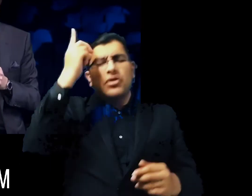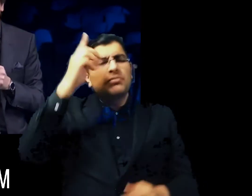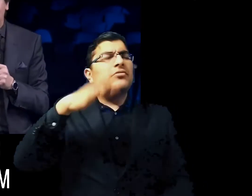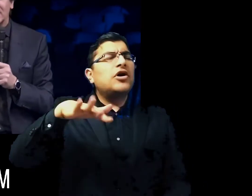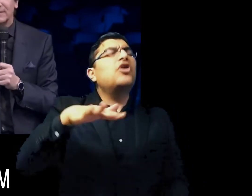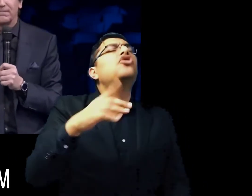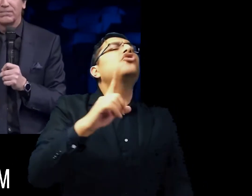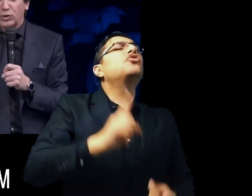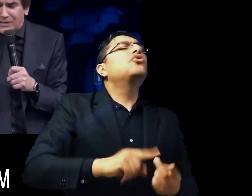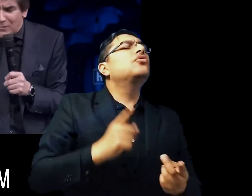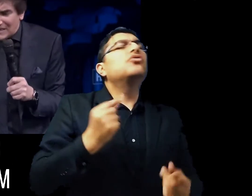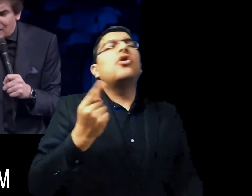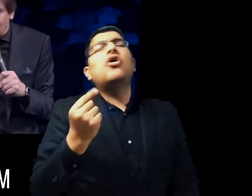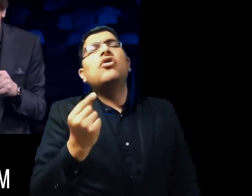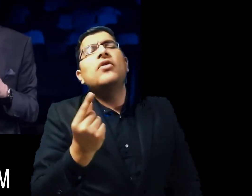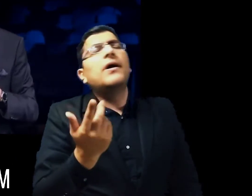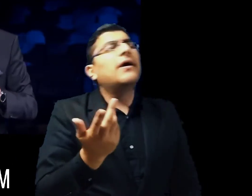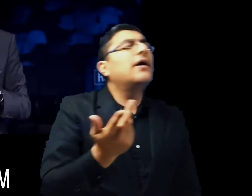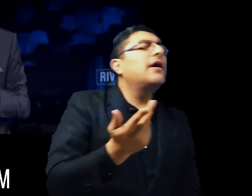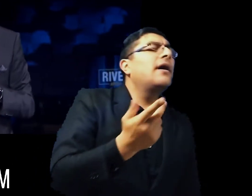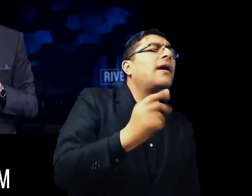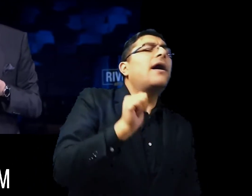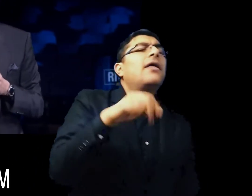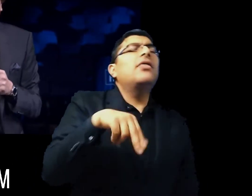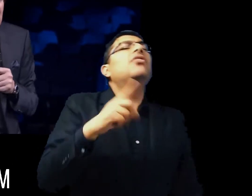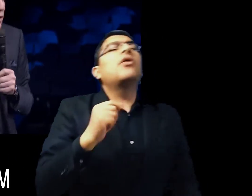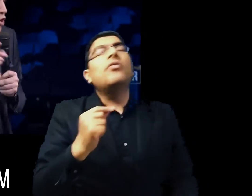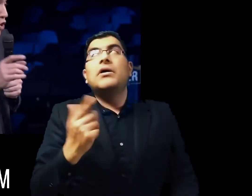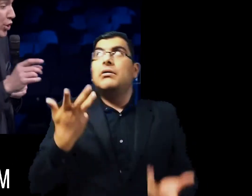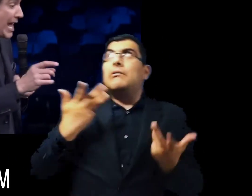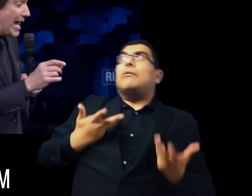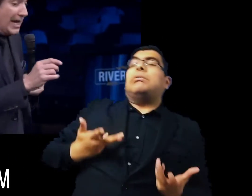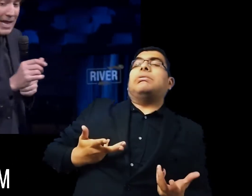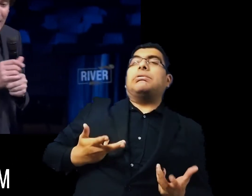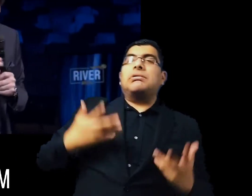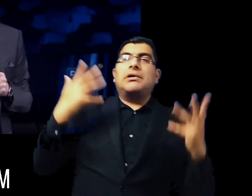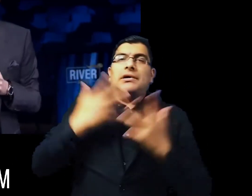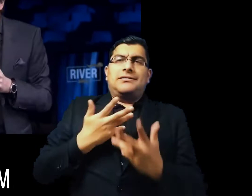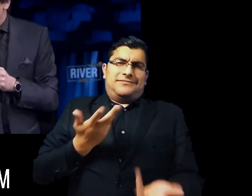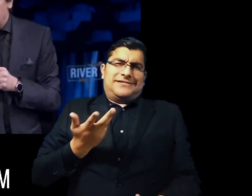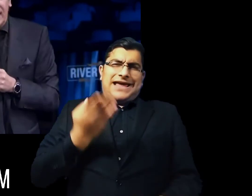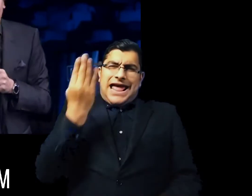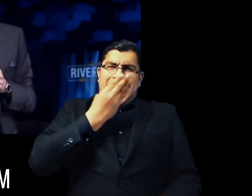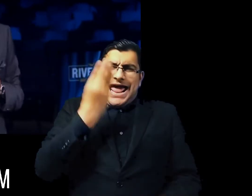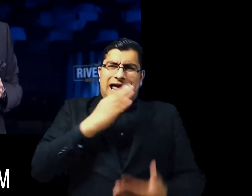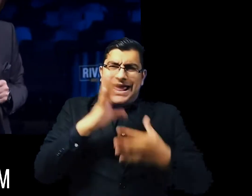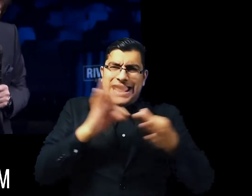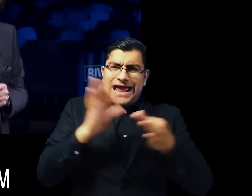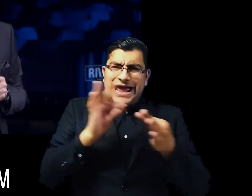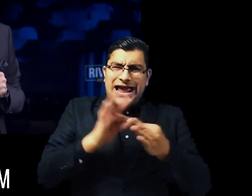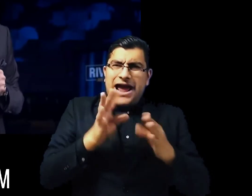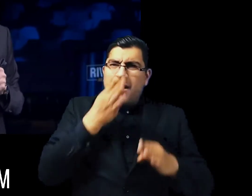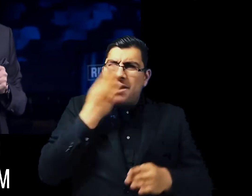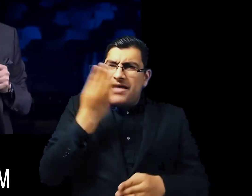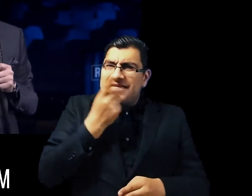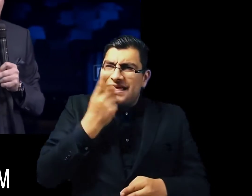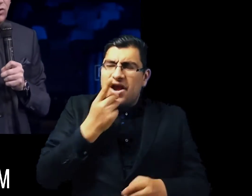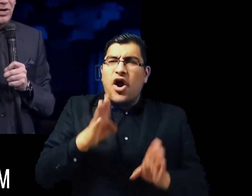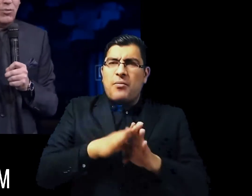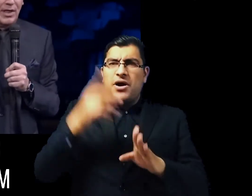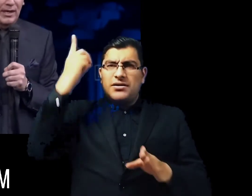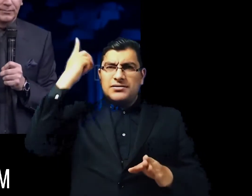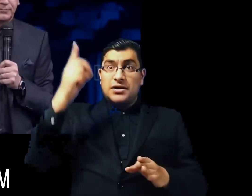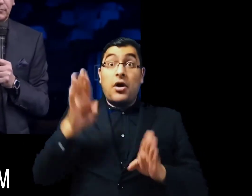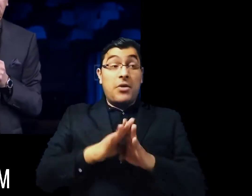¿Dónde estás? ¿Dónde te metiste? Y la Biblia no nos da la inflexión en la voz del Señor